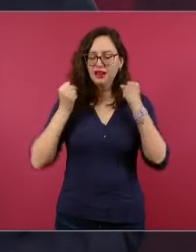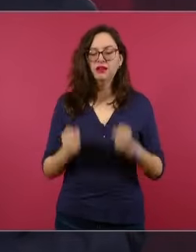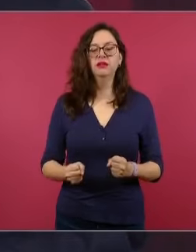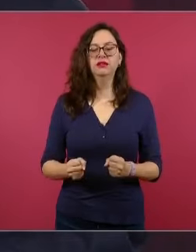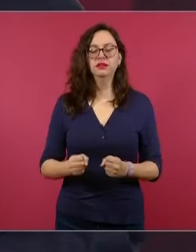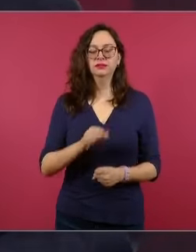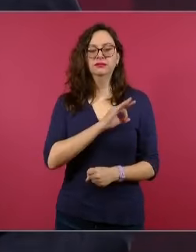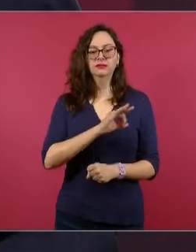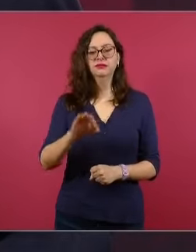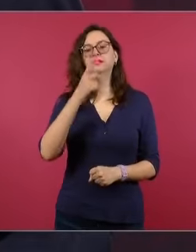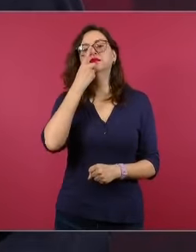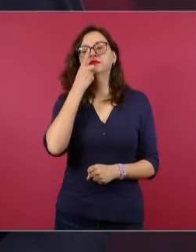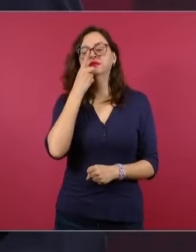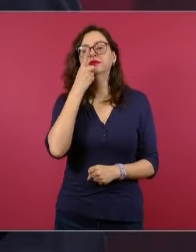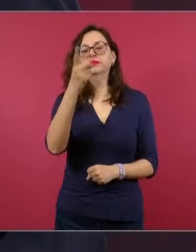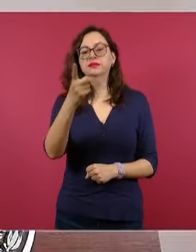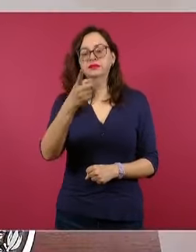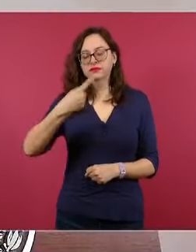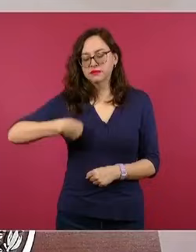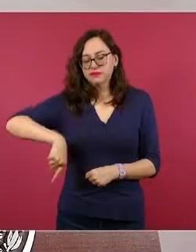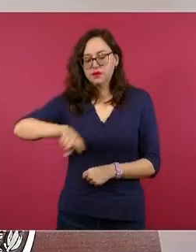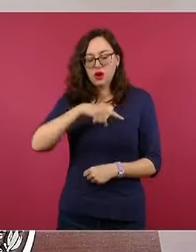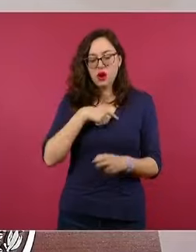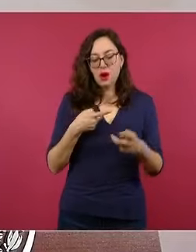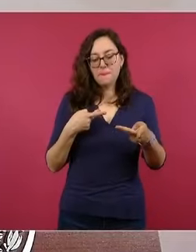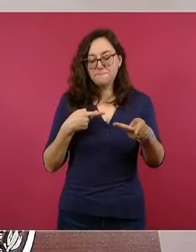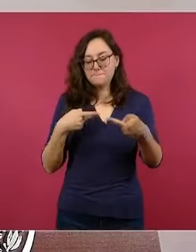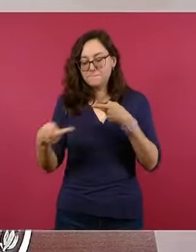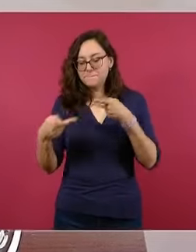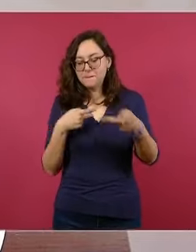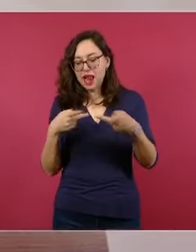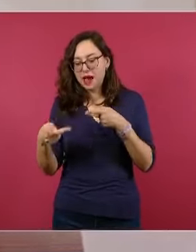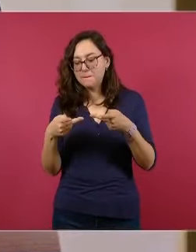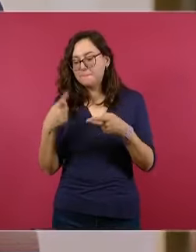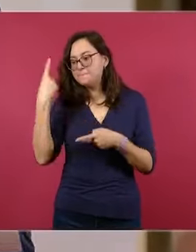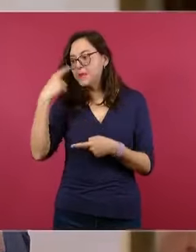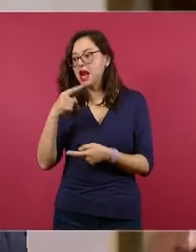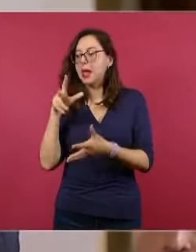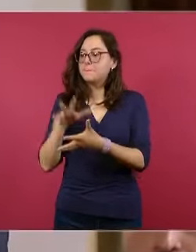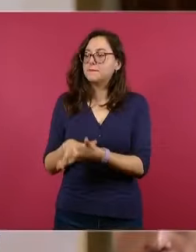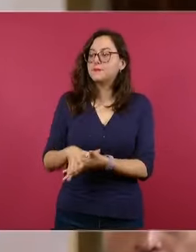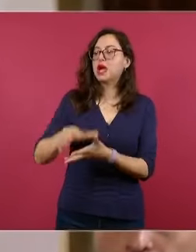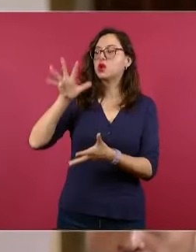plan de bienestar a la mayoría